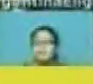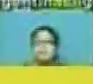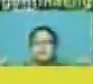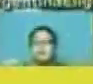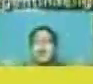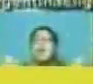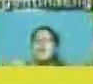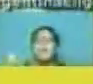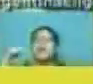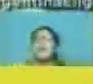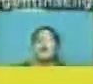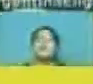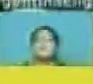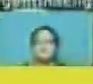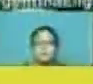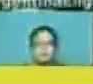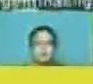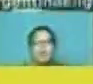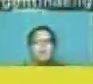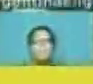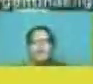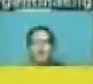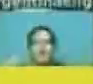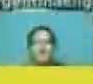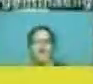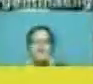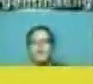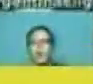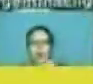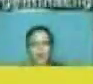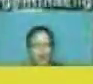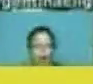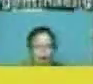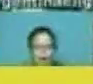Deporte, ¿qué hace hoy, Mauricio? Me voy a jugar al fútbol.